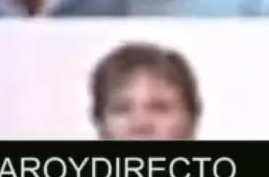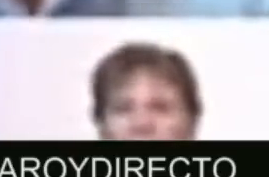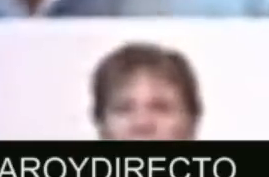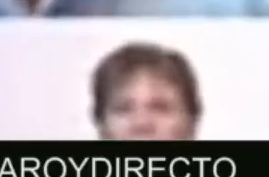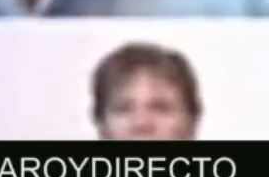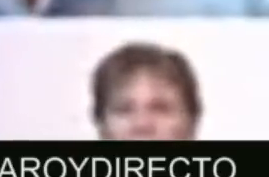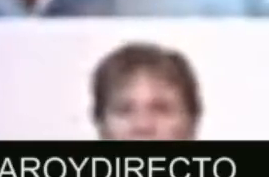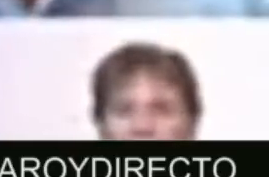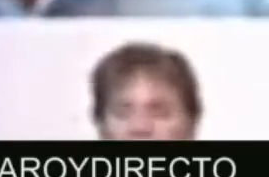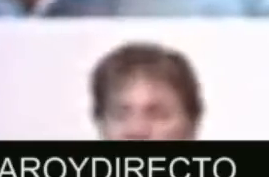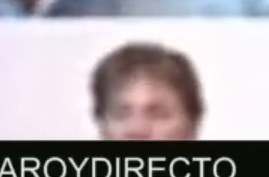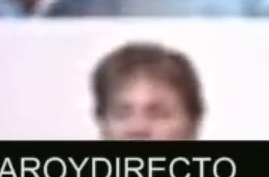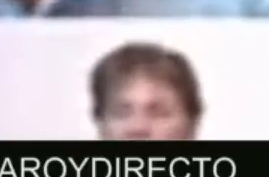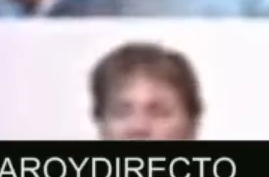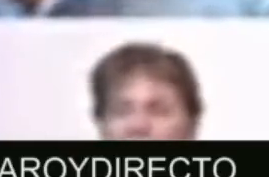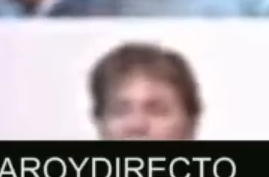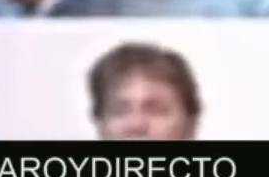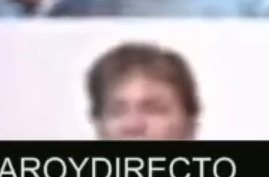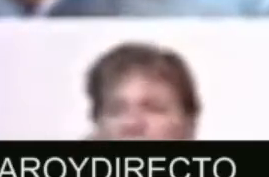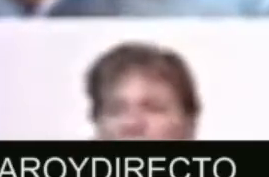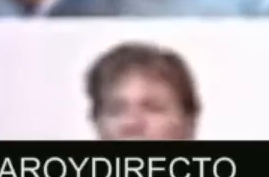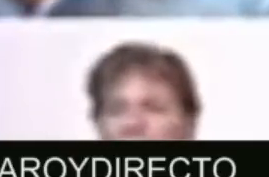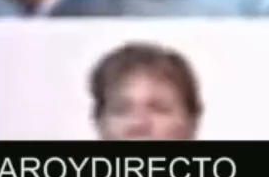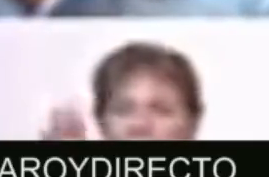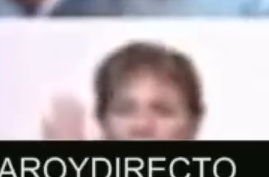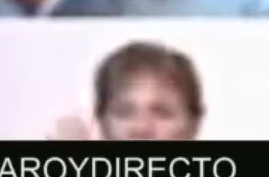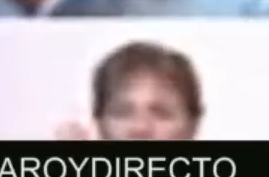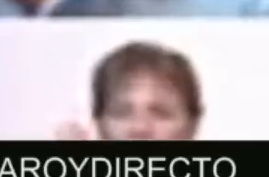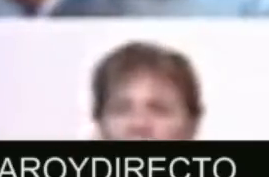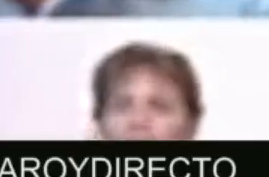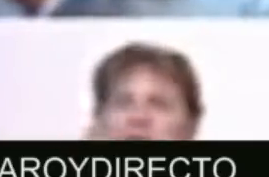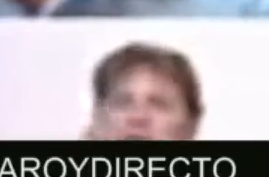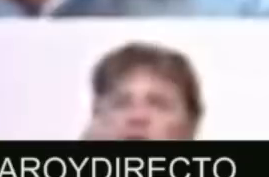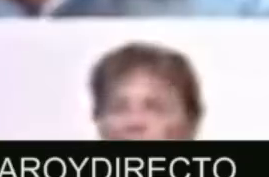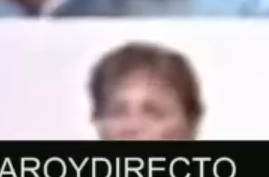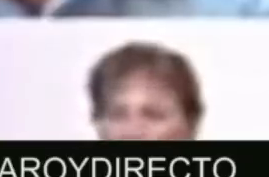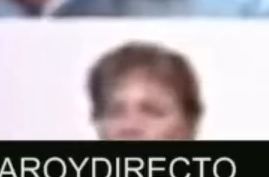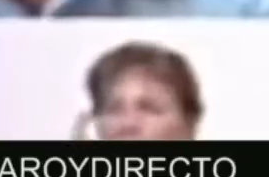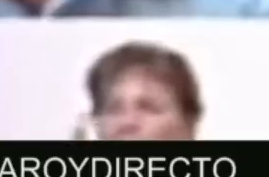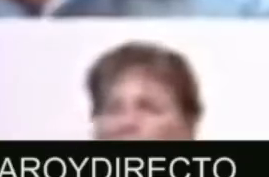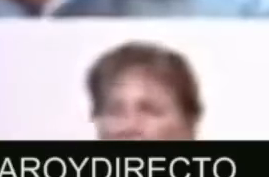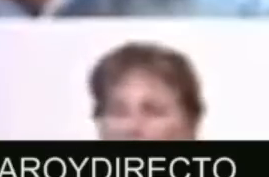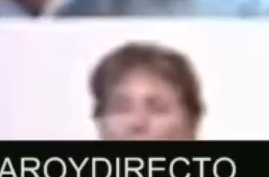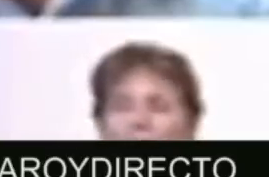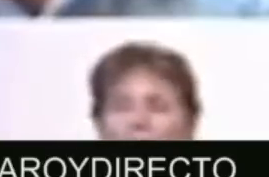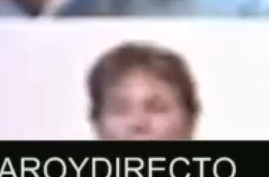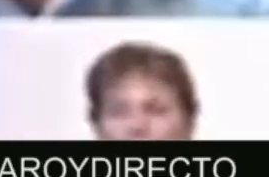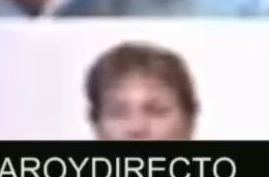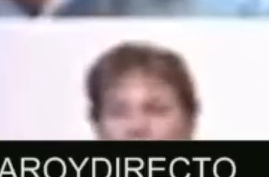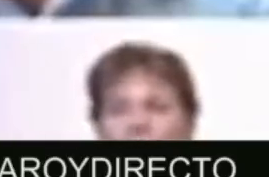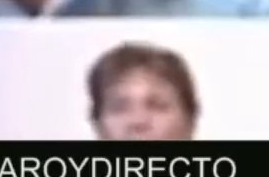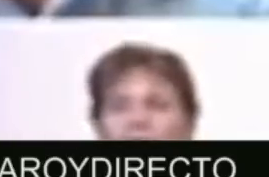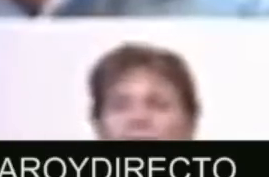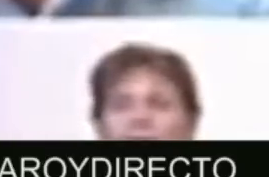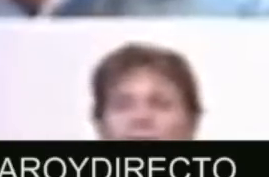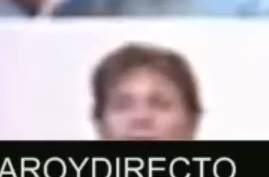Señor Pedro Castillo Terrones, estamos en juramento, luego usted podrá hacer su pedido.